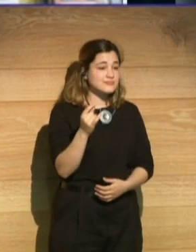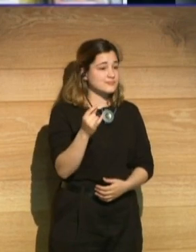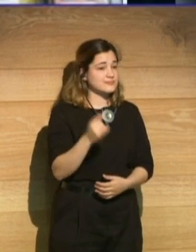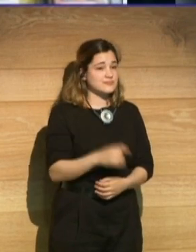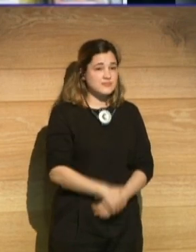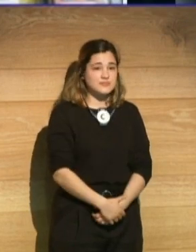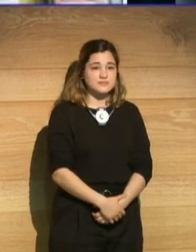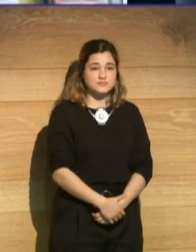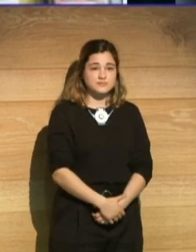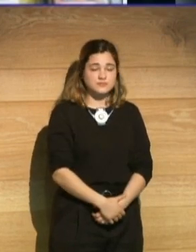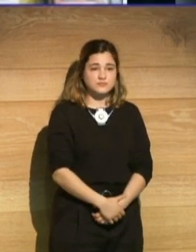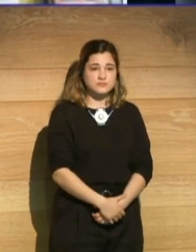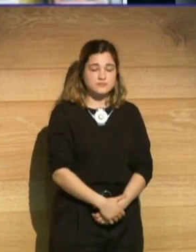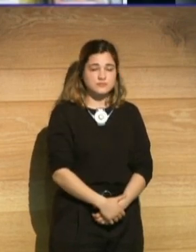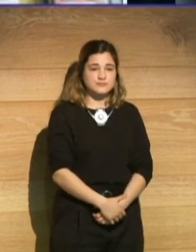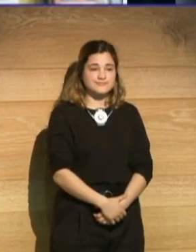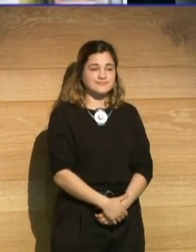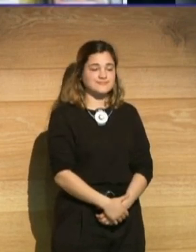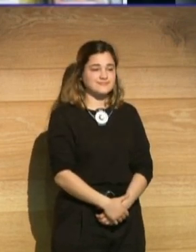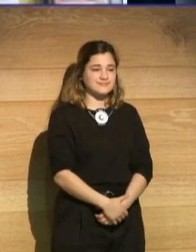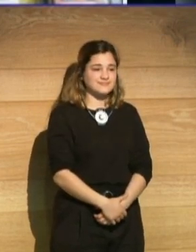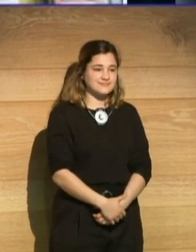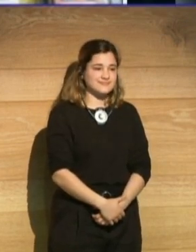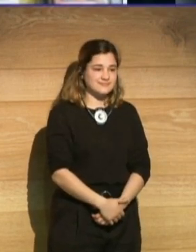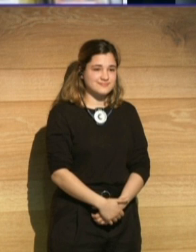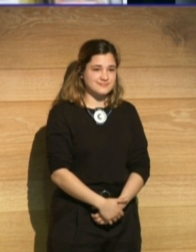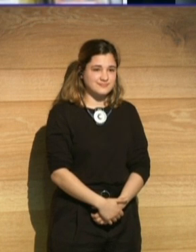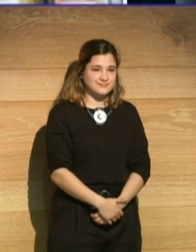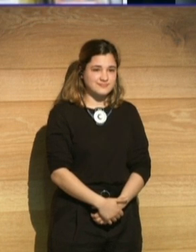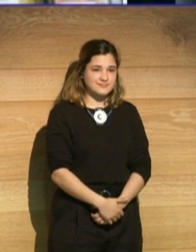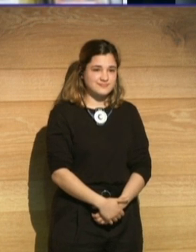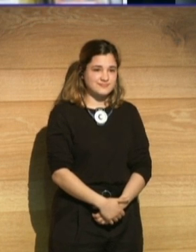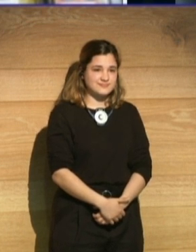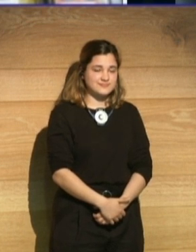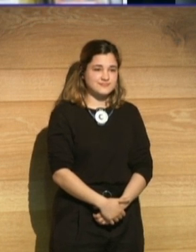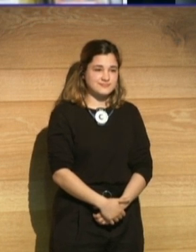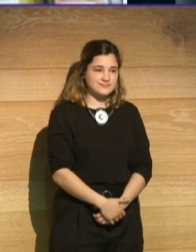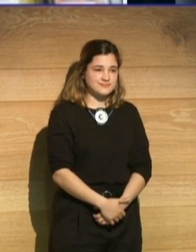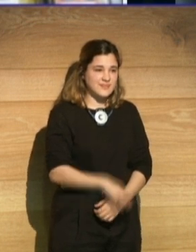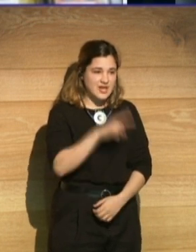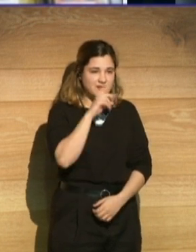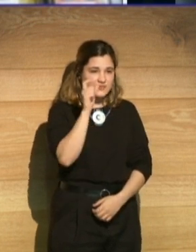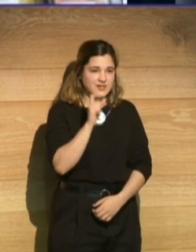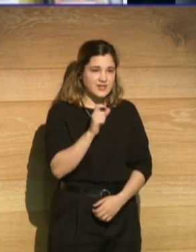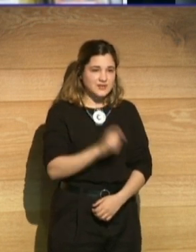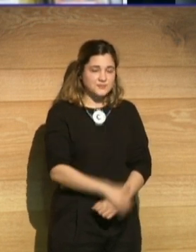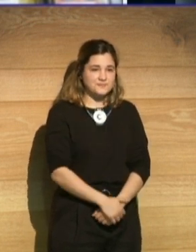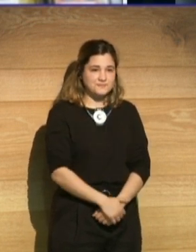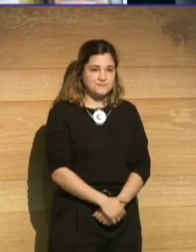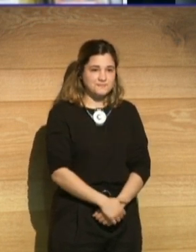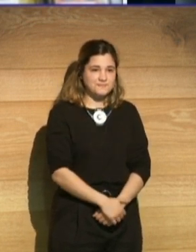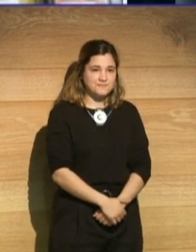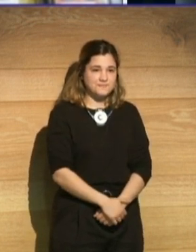Sí, correcto. No lo podría pronunciar con mejores palabras que utilizó usted. Así que solo quería recordar